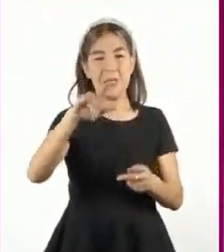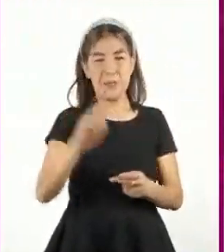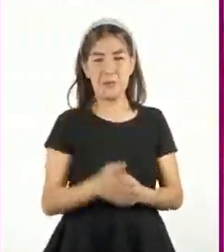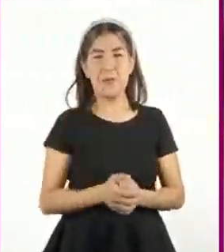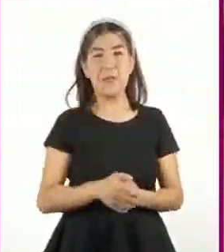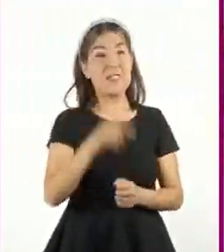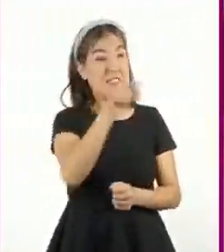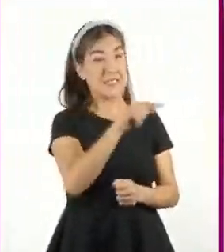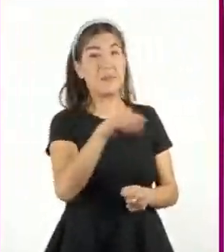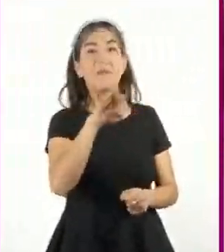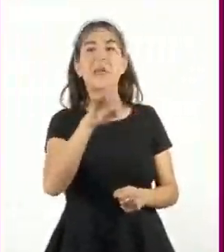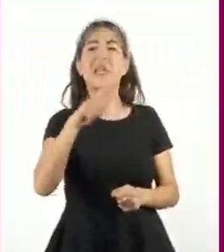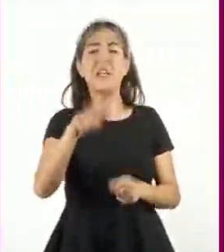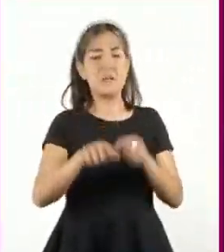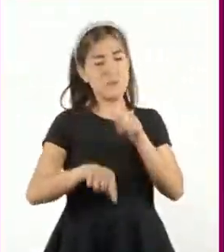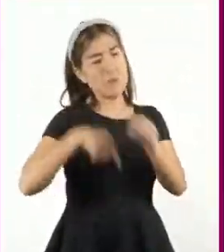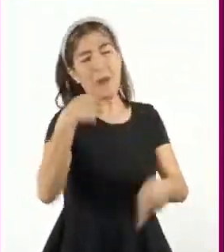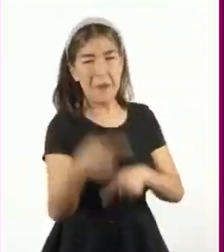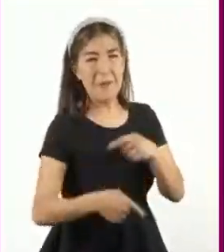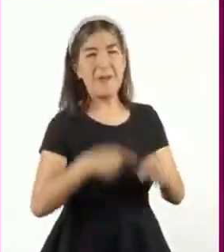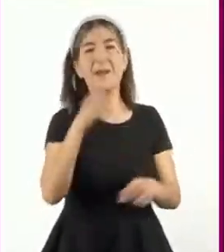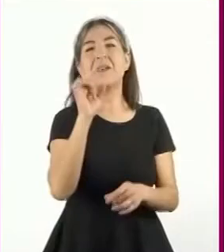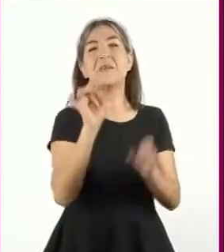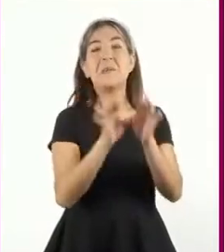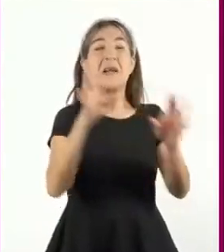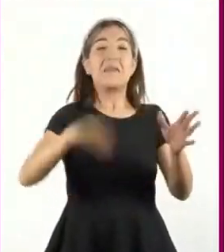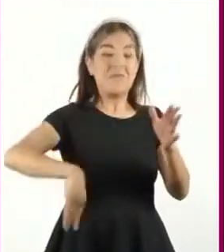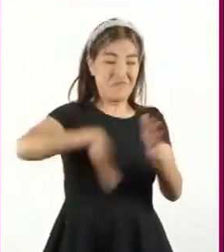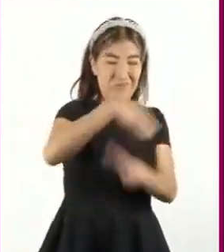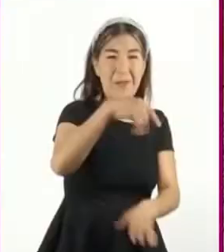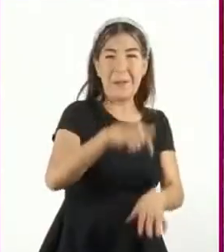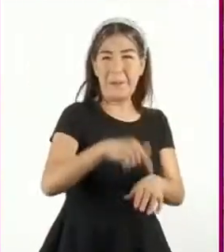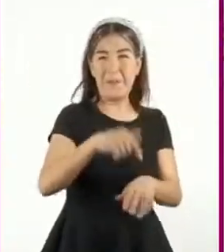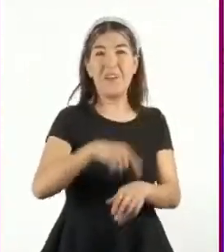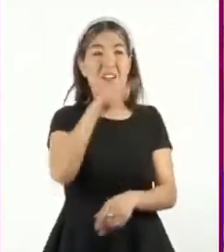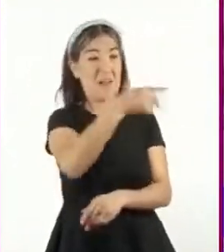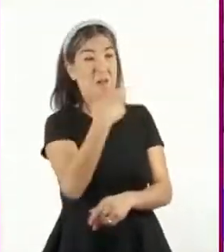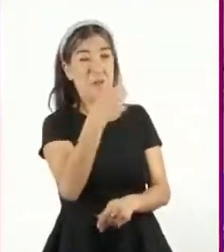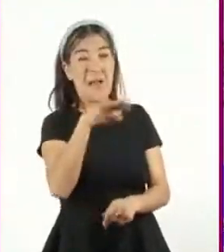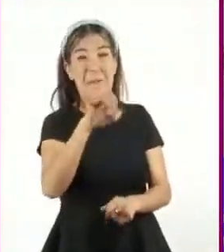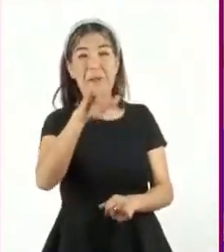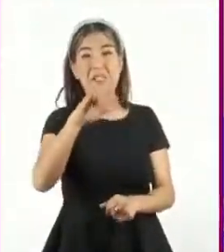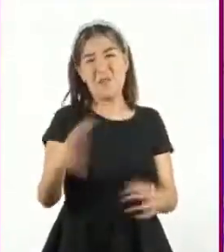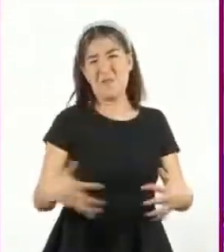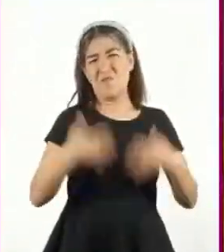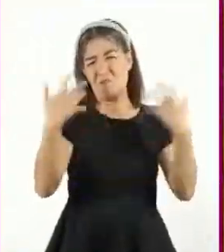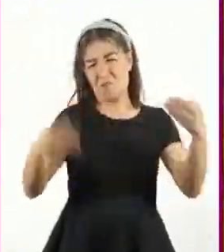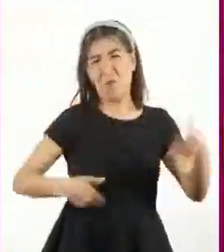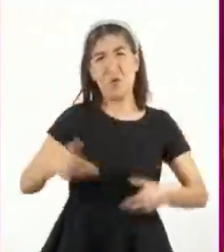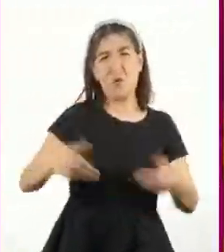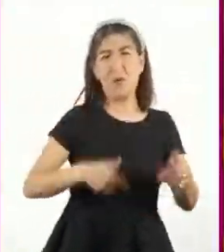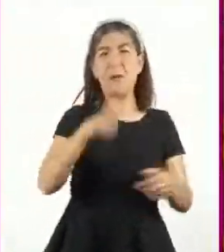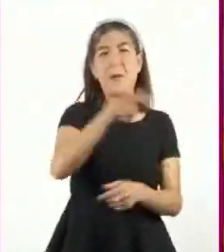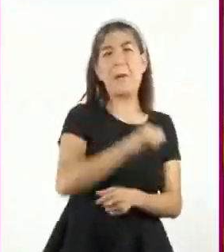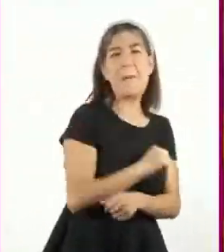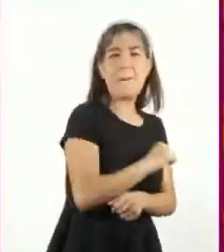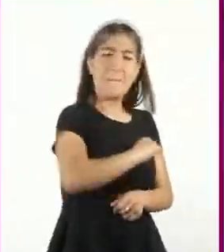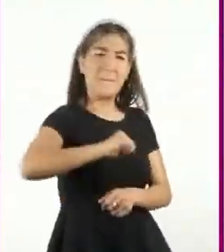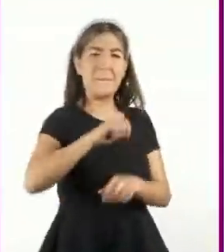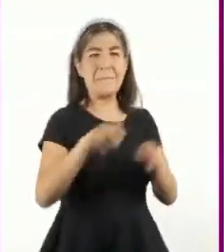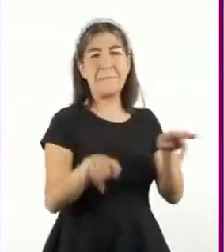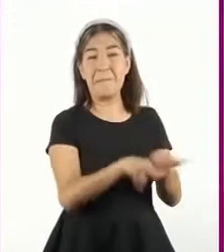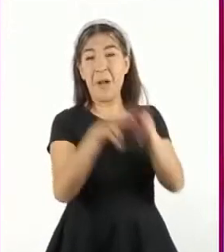Pues Miguel se tropezó y le lastimó el pie a Emilio y Emilio se molestó con eso y comenzó a empujar a